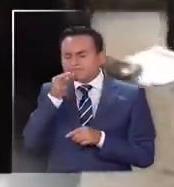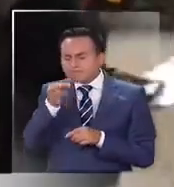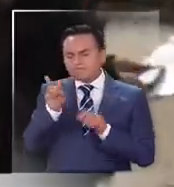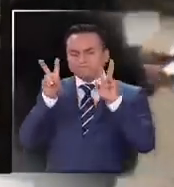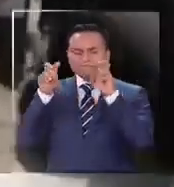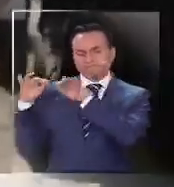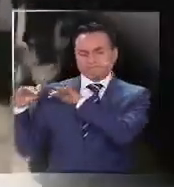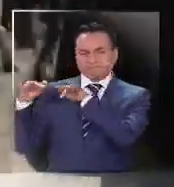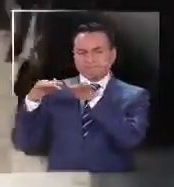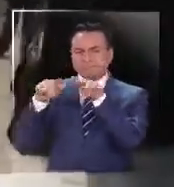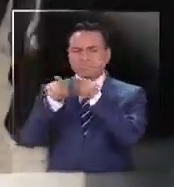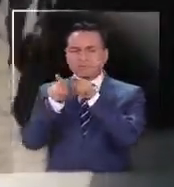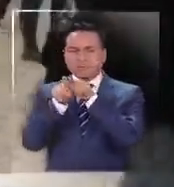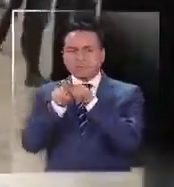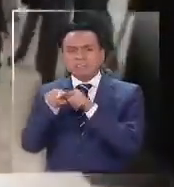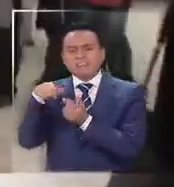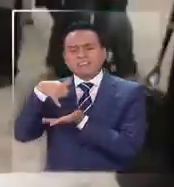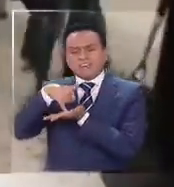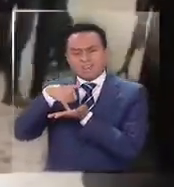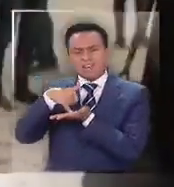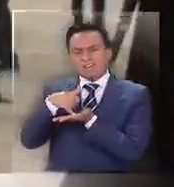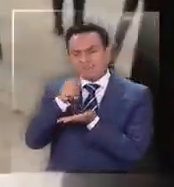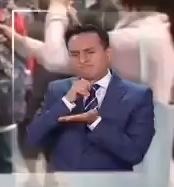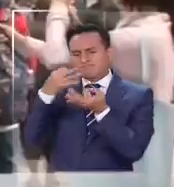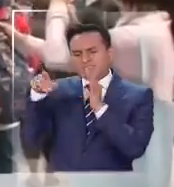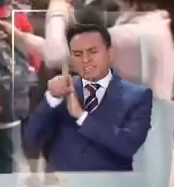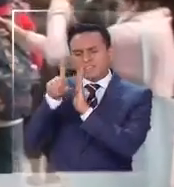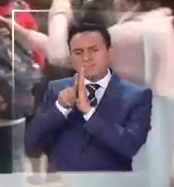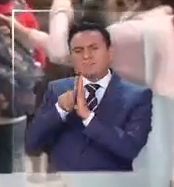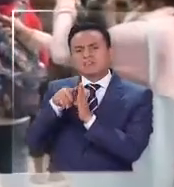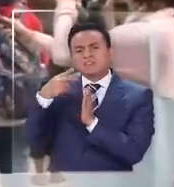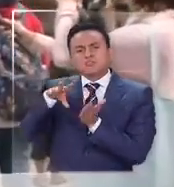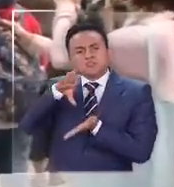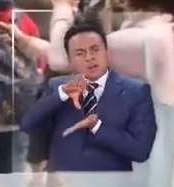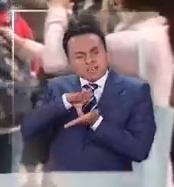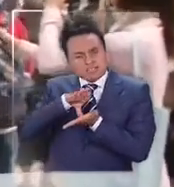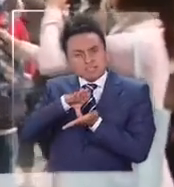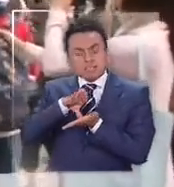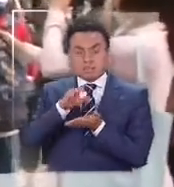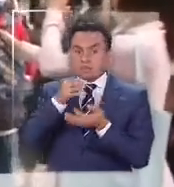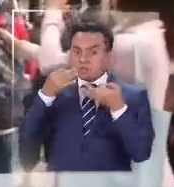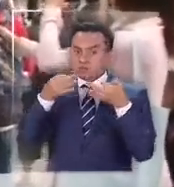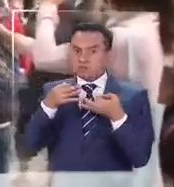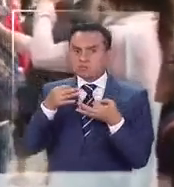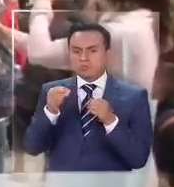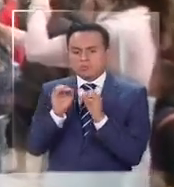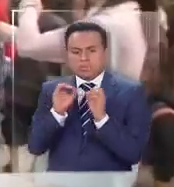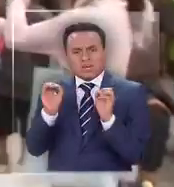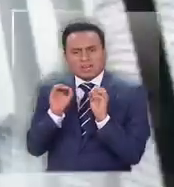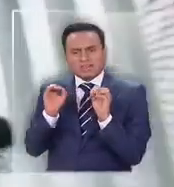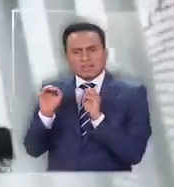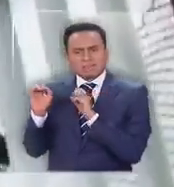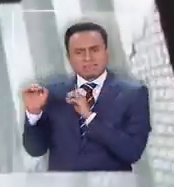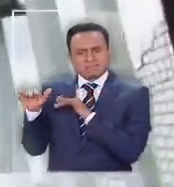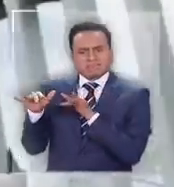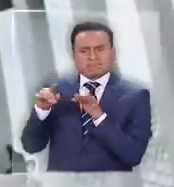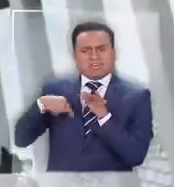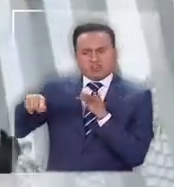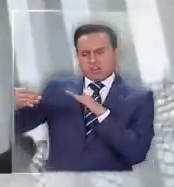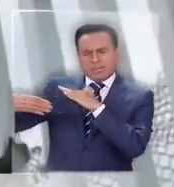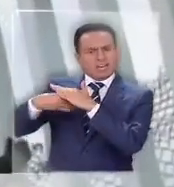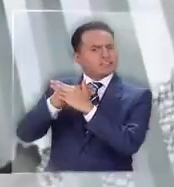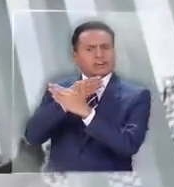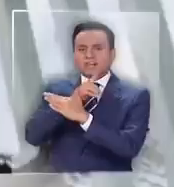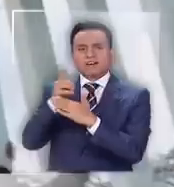esta caravana como el resultado de las débiles e ineficientes leyes migratorias de su país y afirmó que nadie de esta manifestación